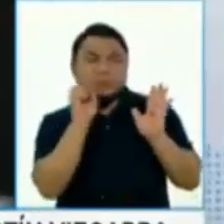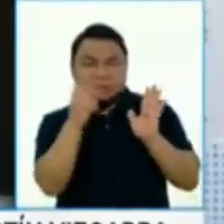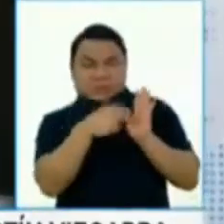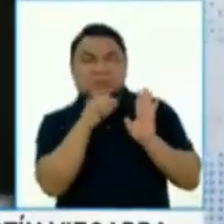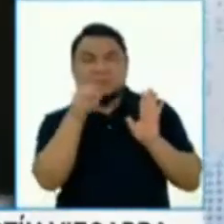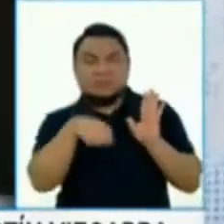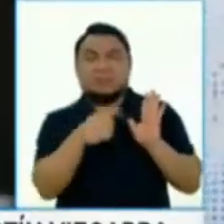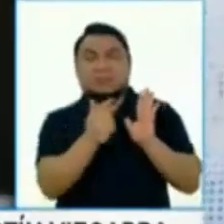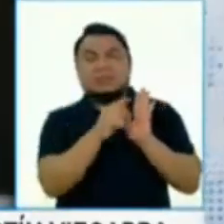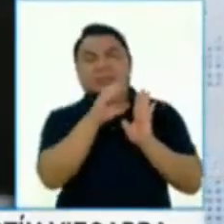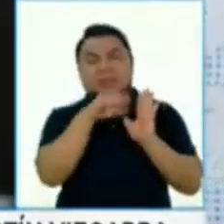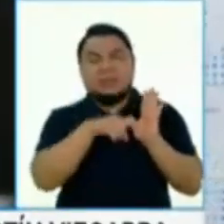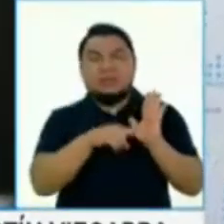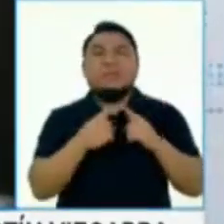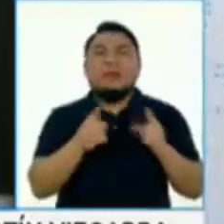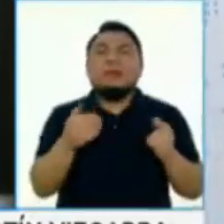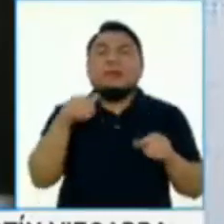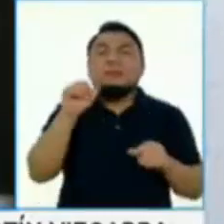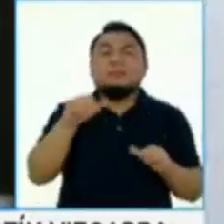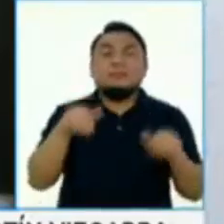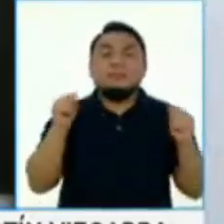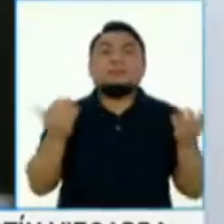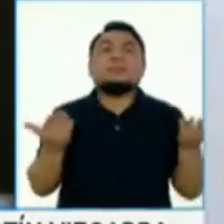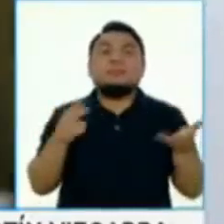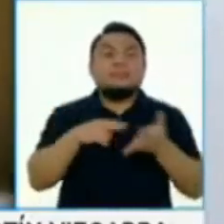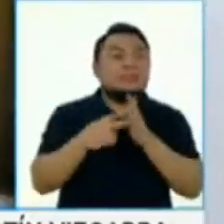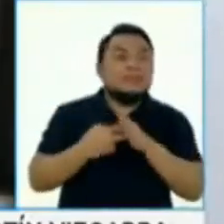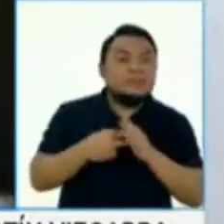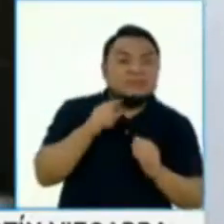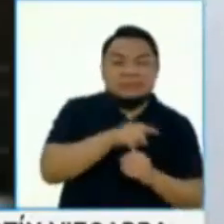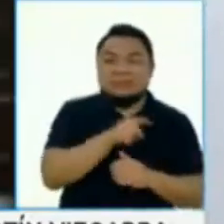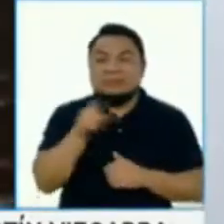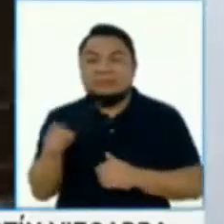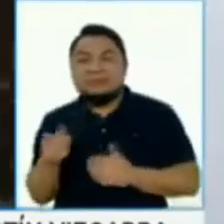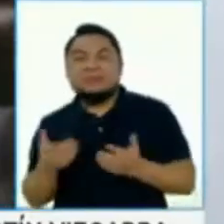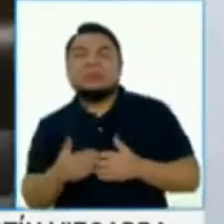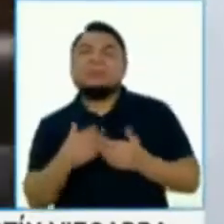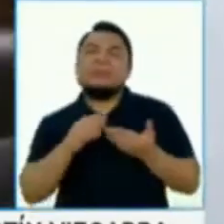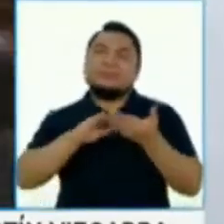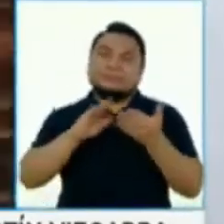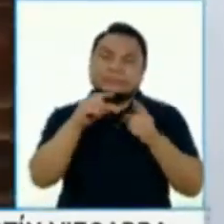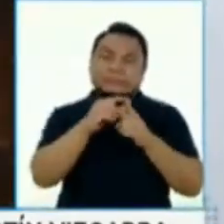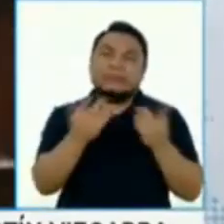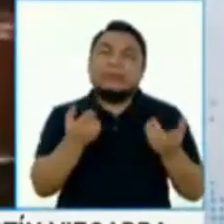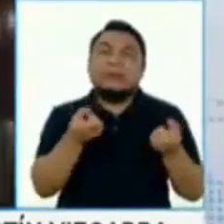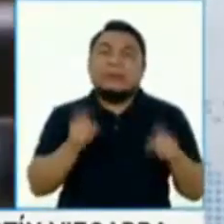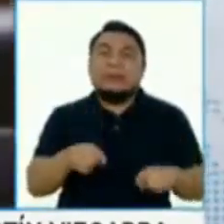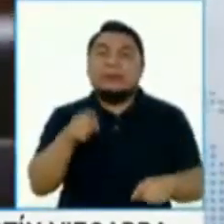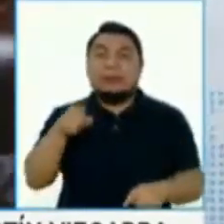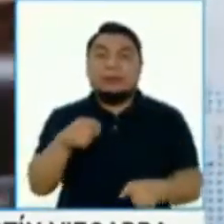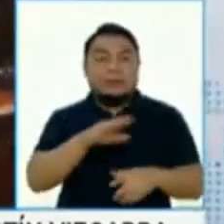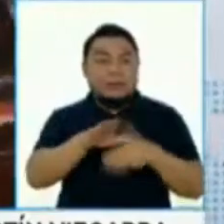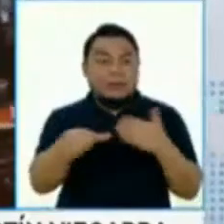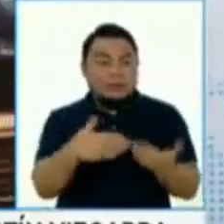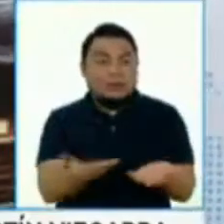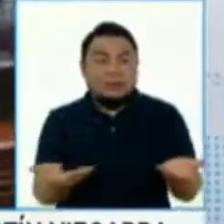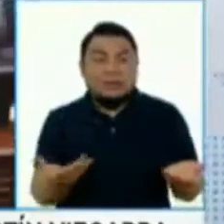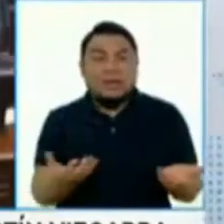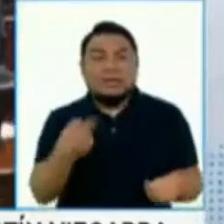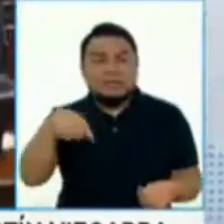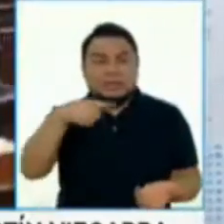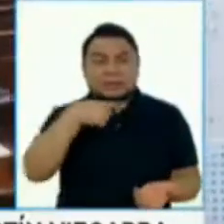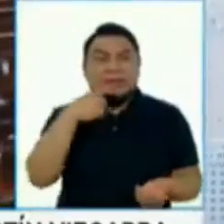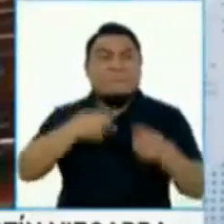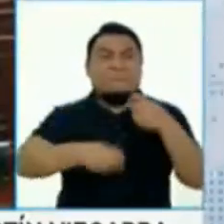está en nuestras circunstancias y disculpen la expresión pero donde cuando las papas queman es